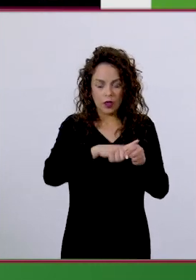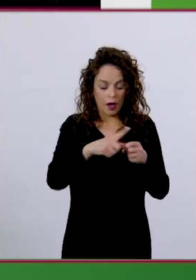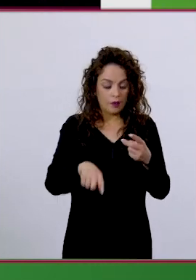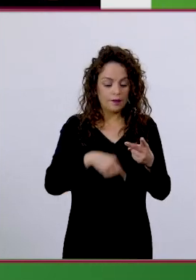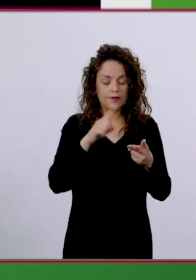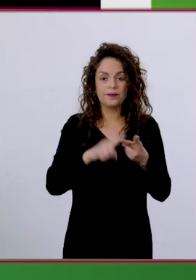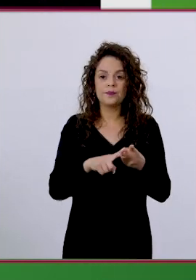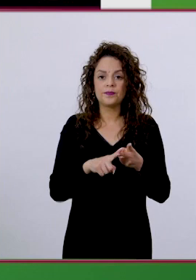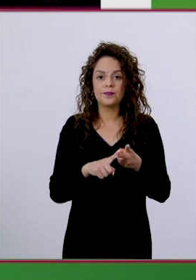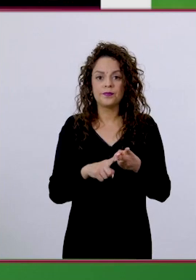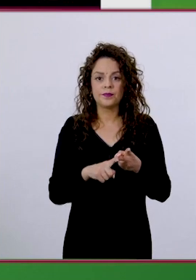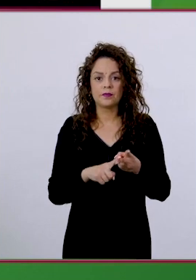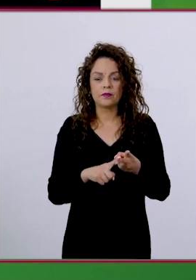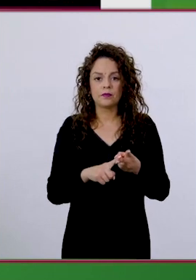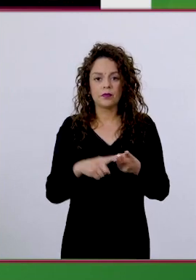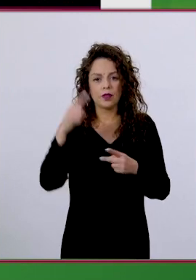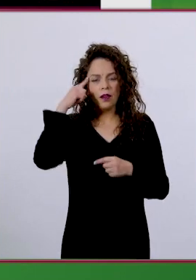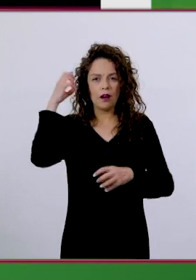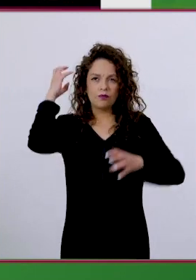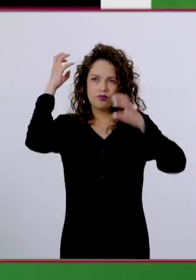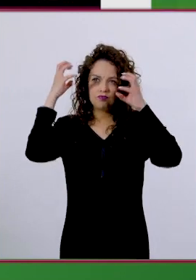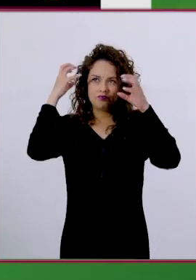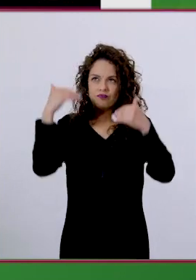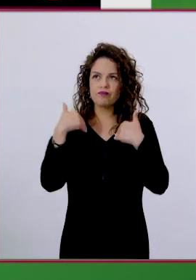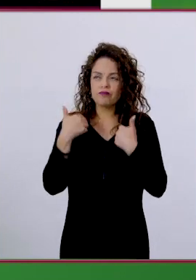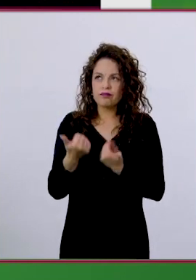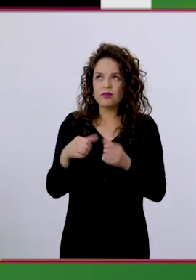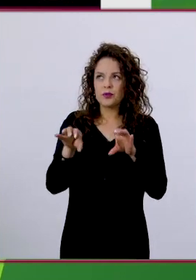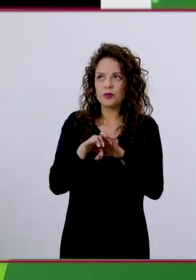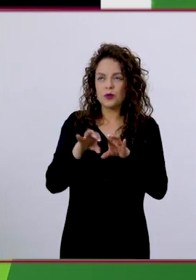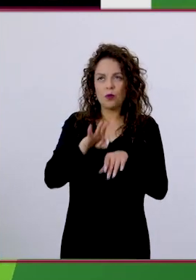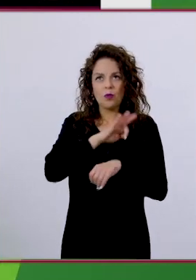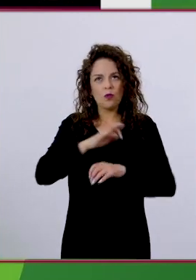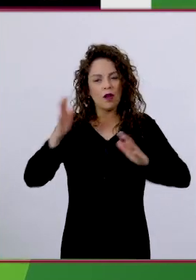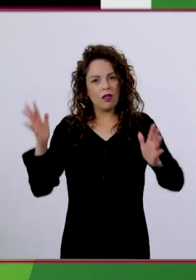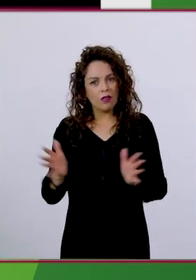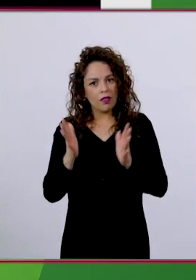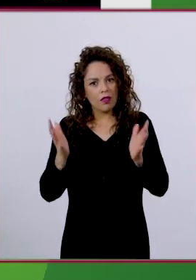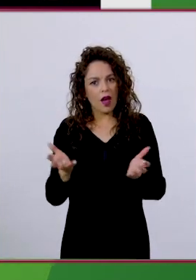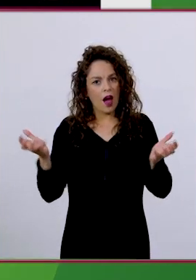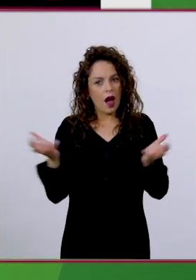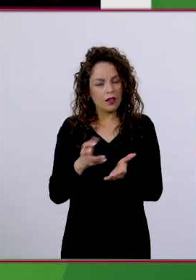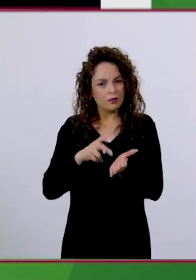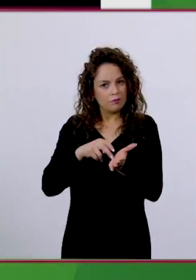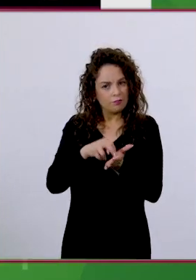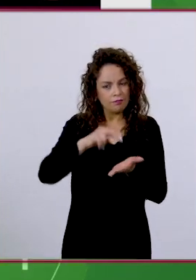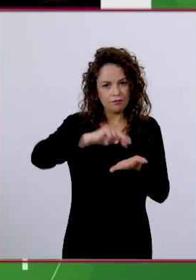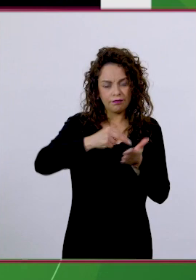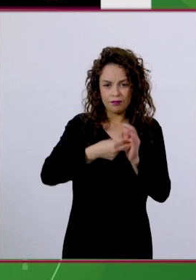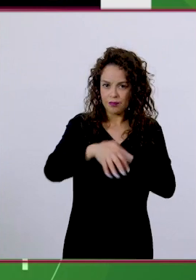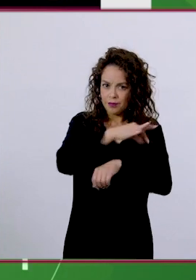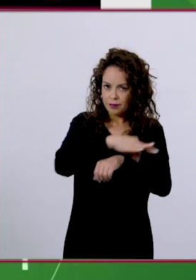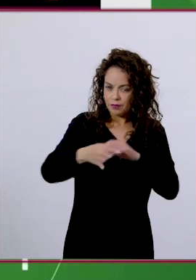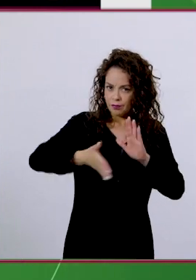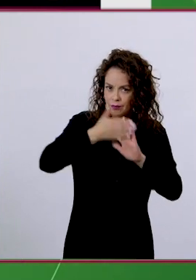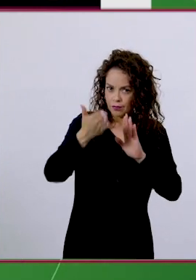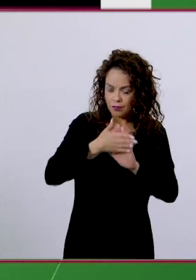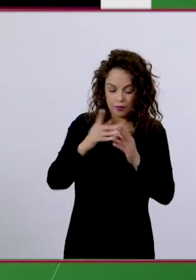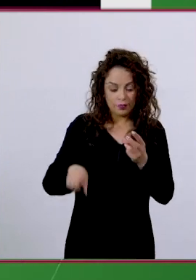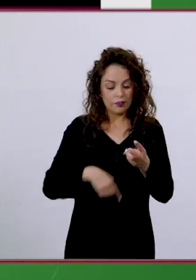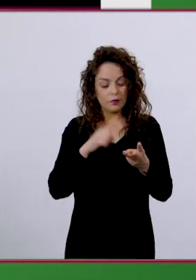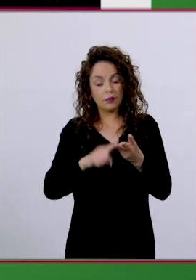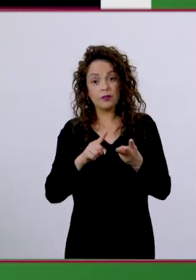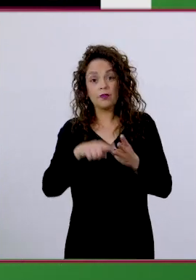mesa trata de la reflexión de cómo se concibe y se practica la arquitectura, otra trata temas de